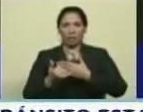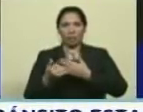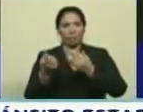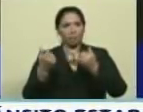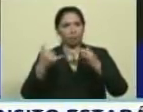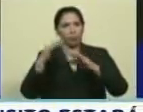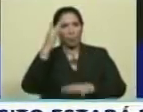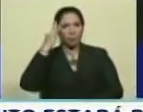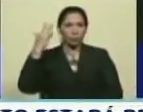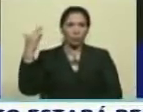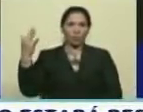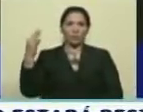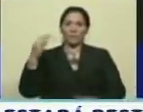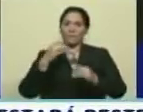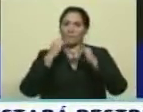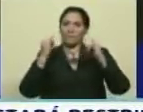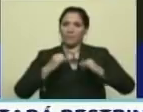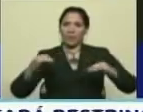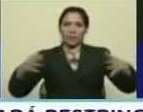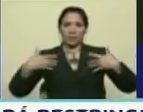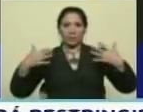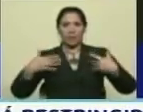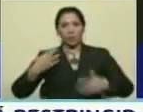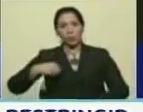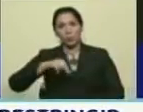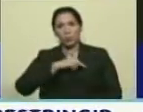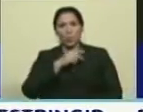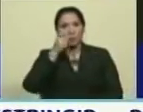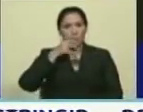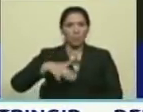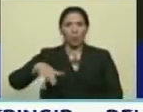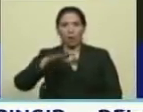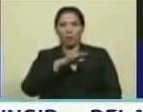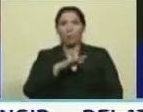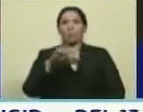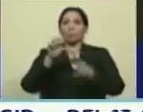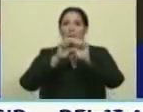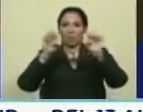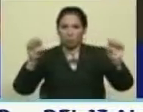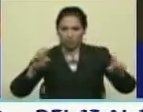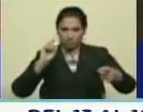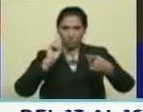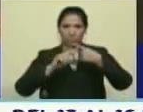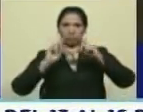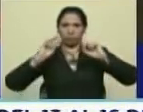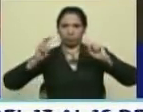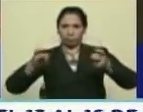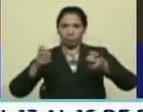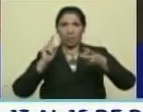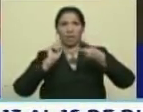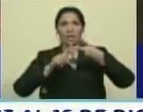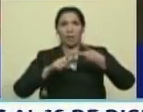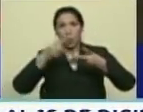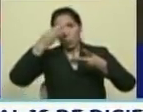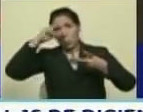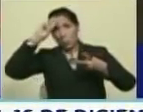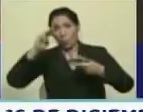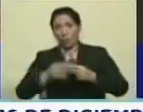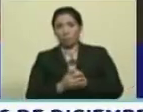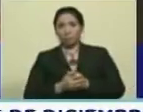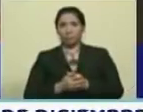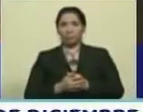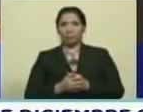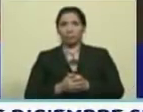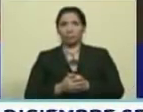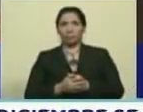para la felicidad de nuestro pueblo. En el campo de la educación, Cuba nos llevó el